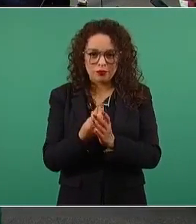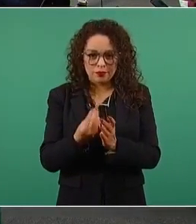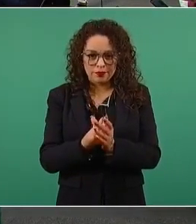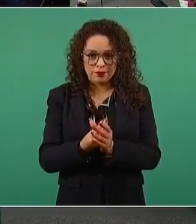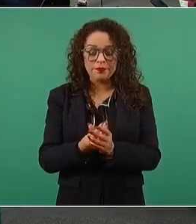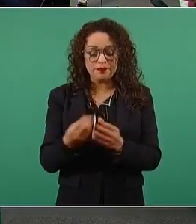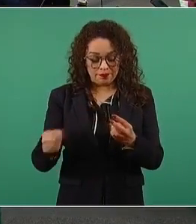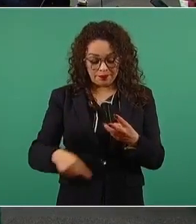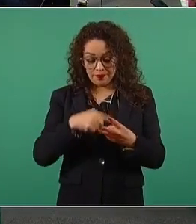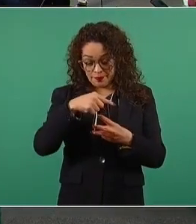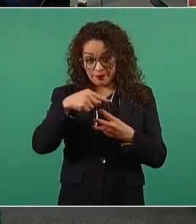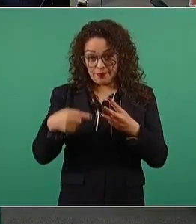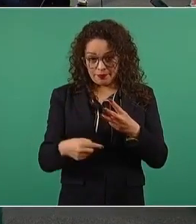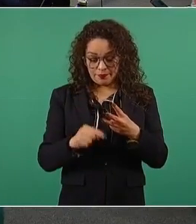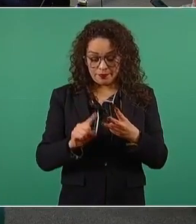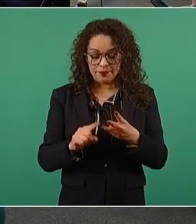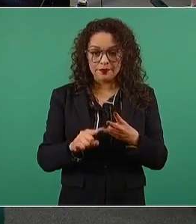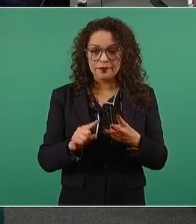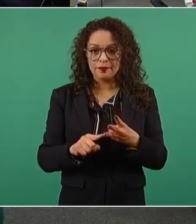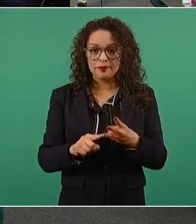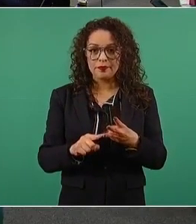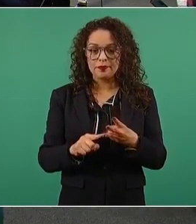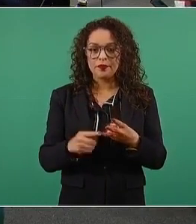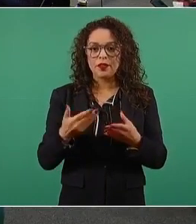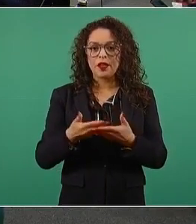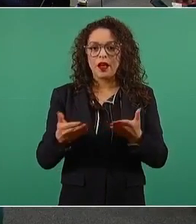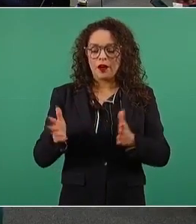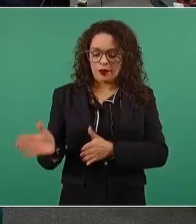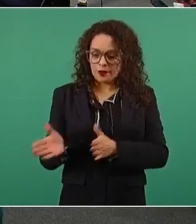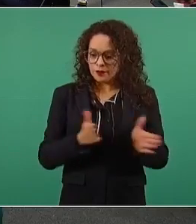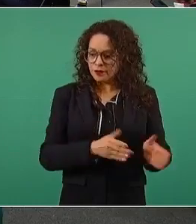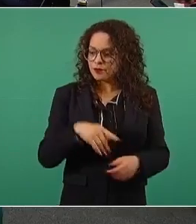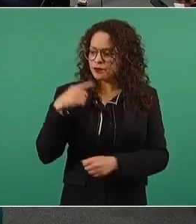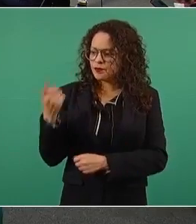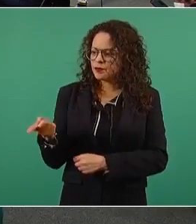Luego nos vamos a los actores. Dos,